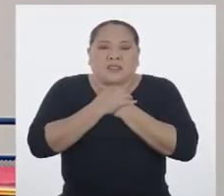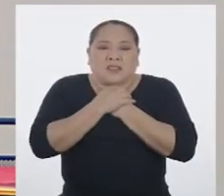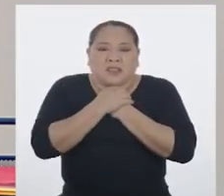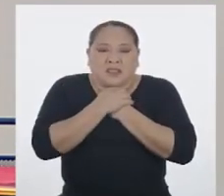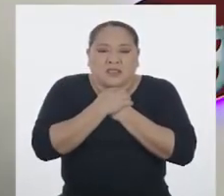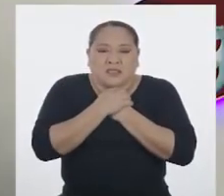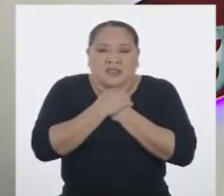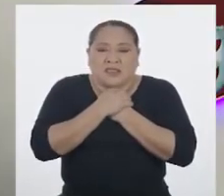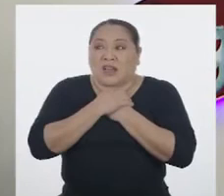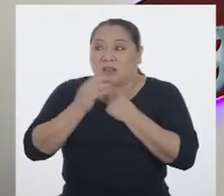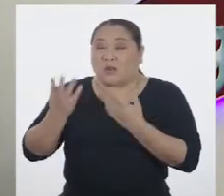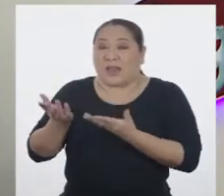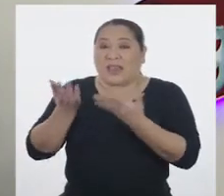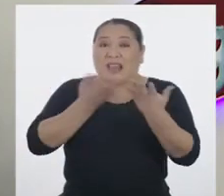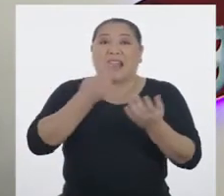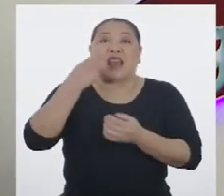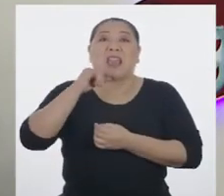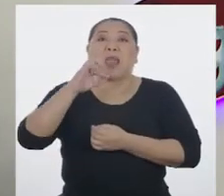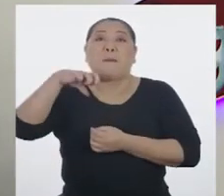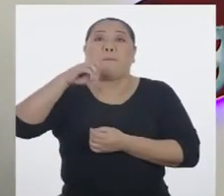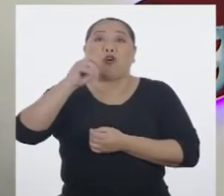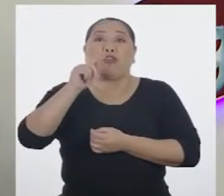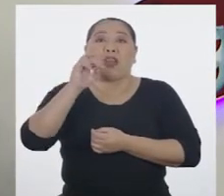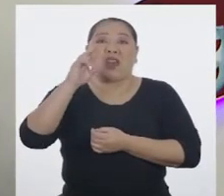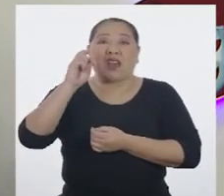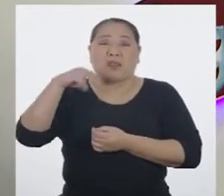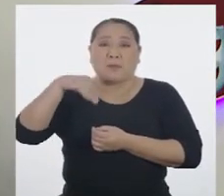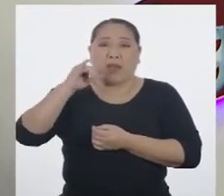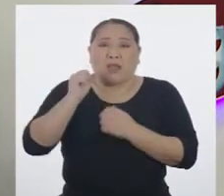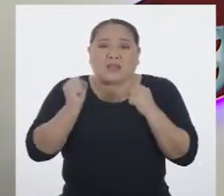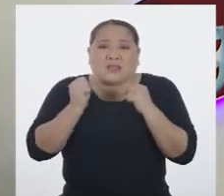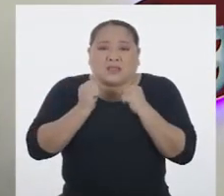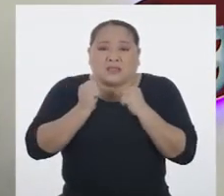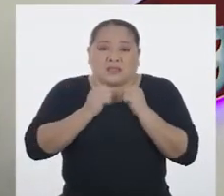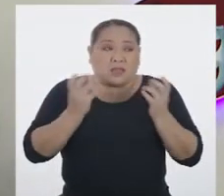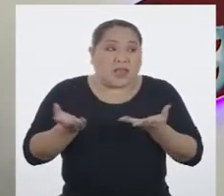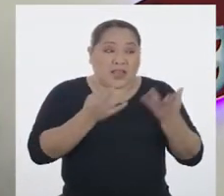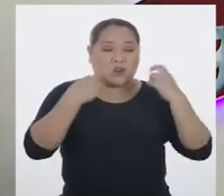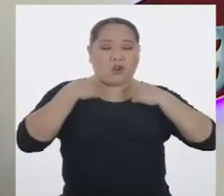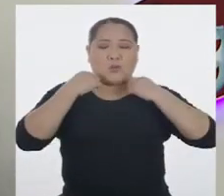juro. Traje algo de ropa.